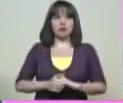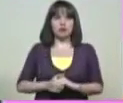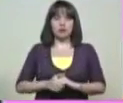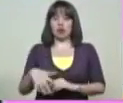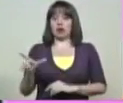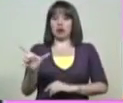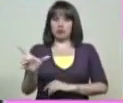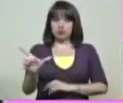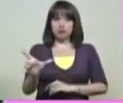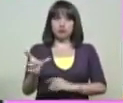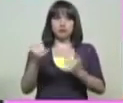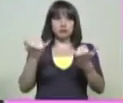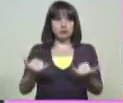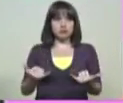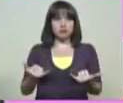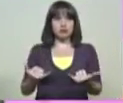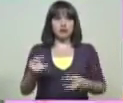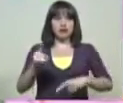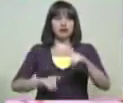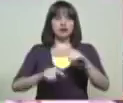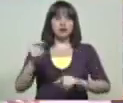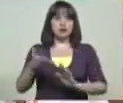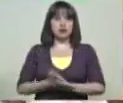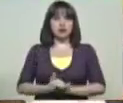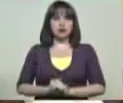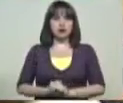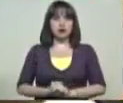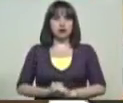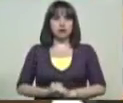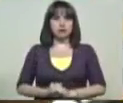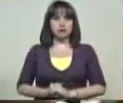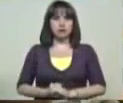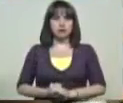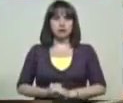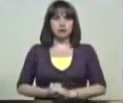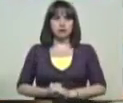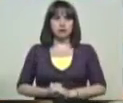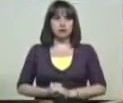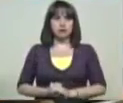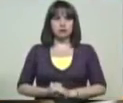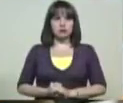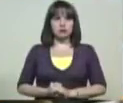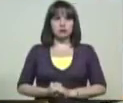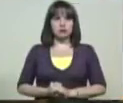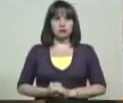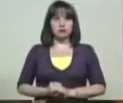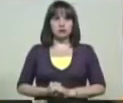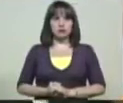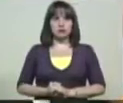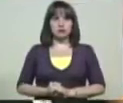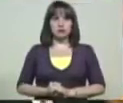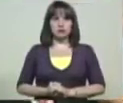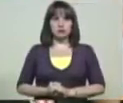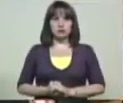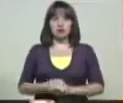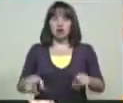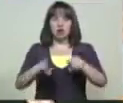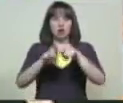partido, compañero presidente, está con usted. De aquí saldremos todos fortalecidos, en